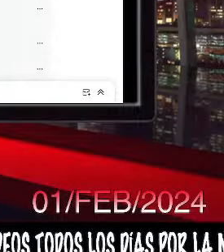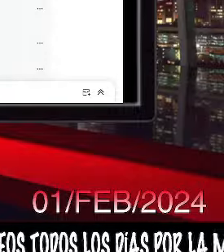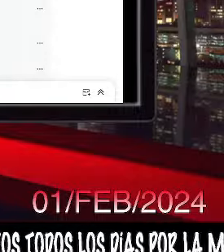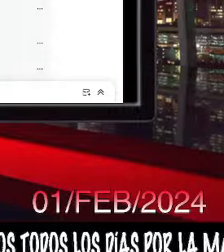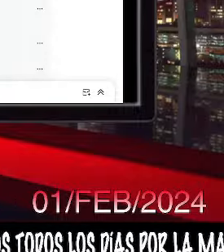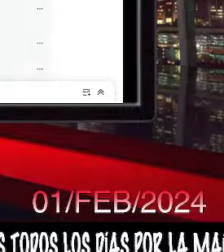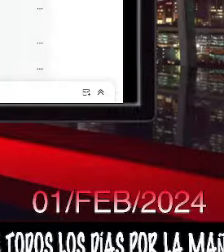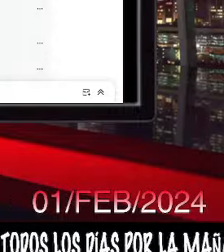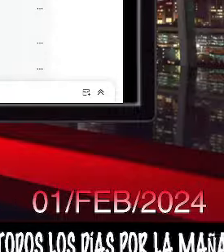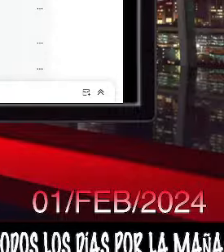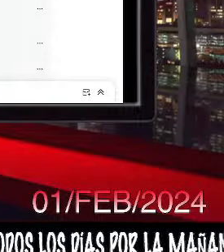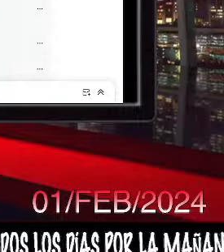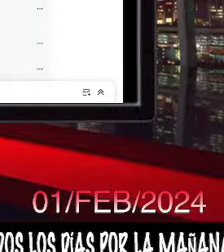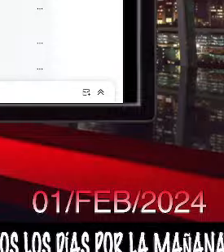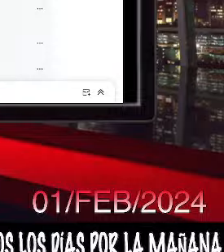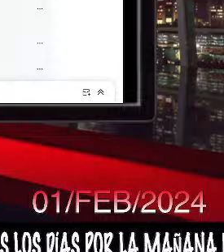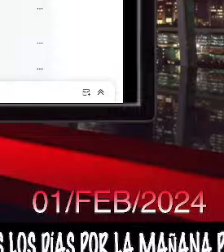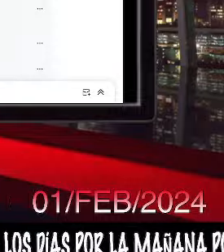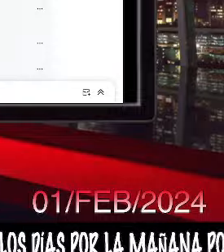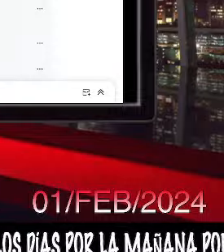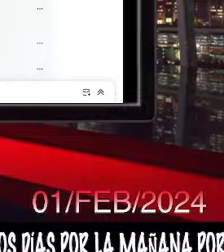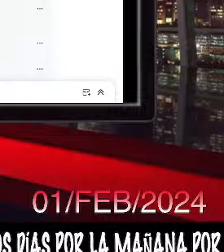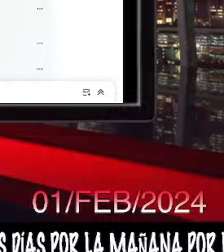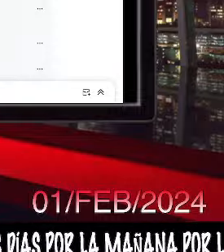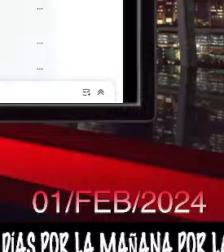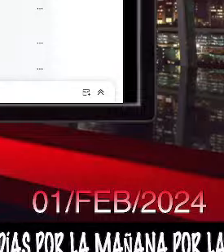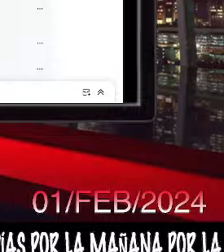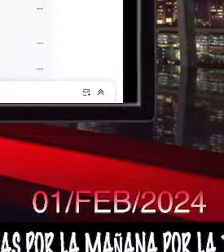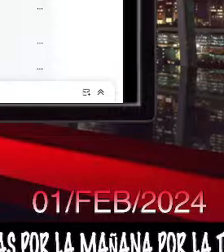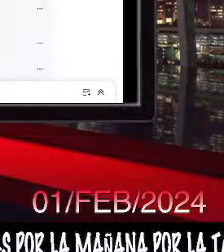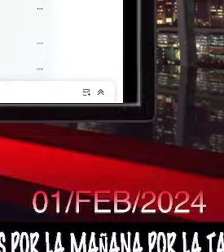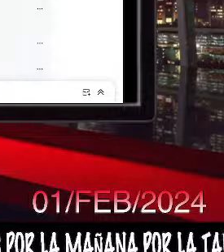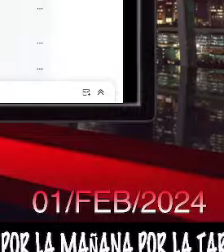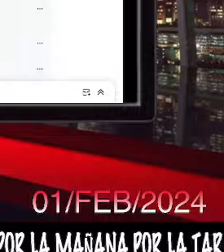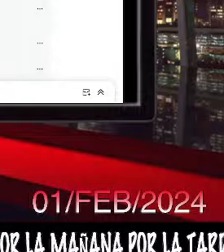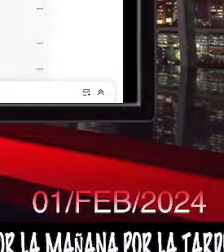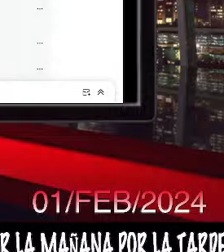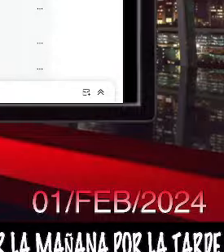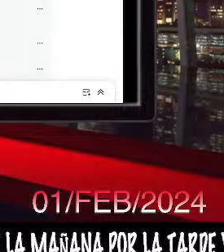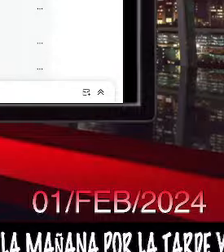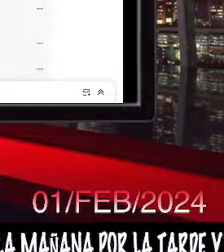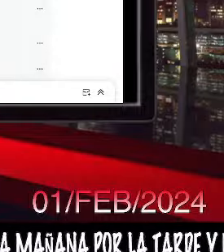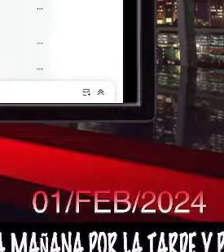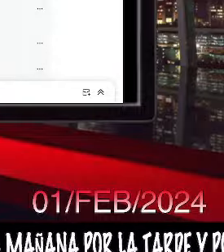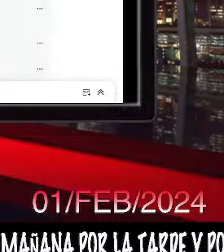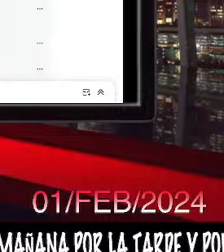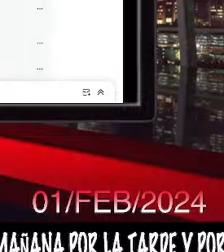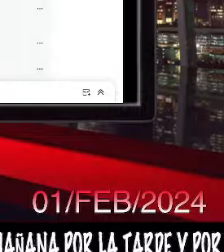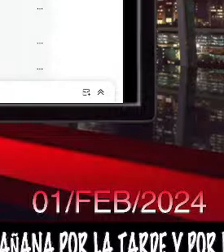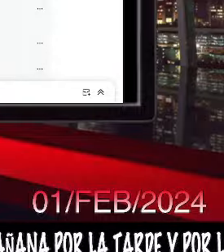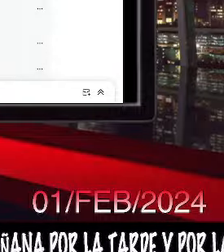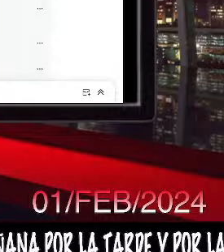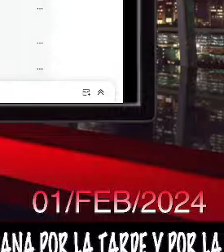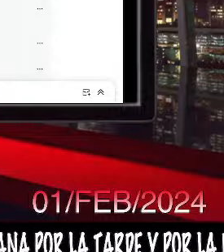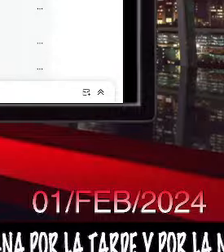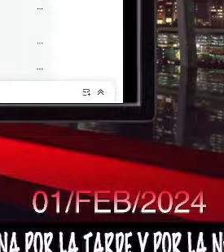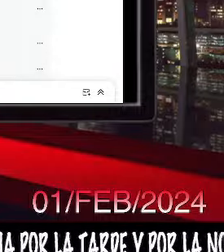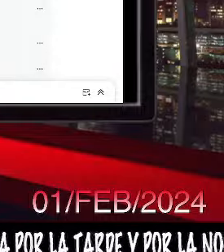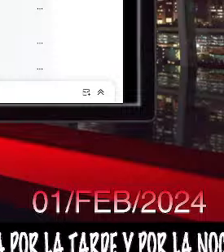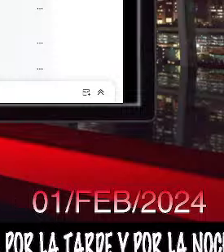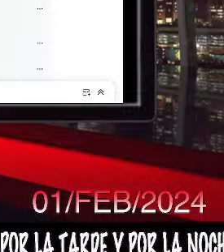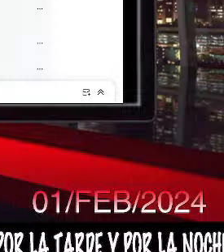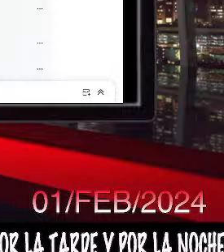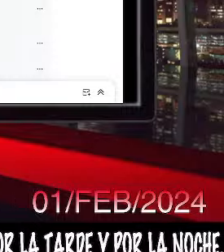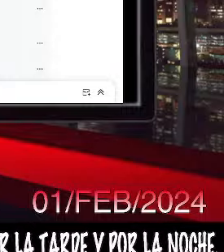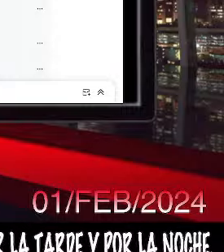al presidente de la República, y dando a entender que es urgente el plan C y la continuidad del segundo piso de la 4T. Yo soy